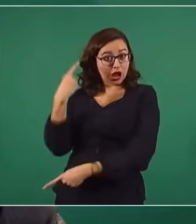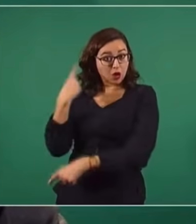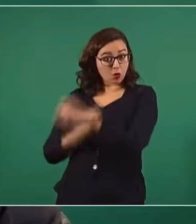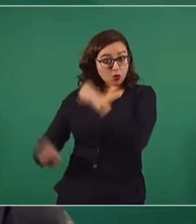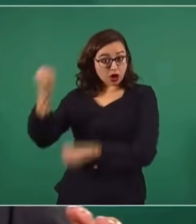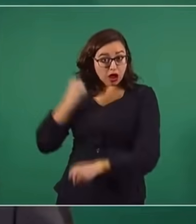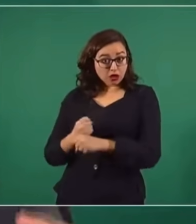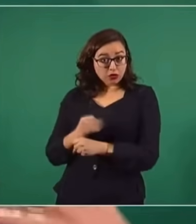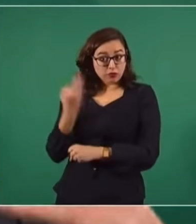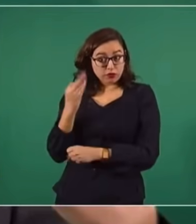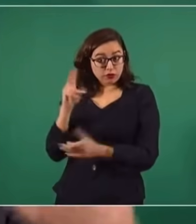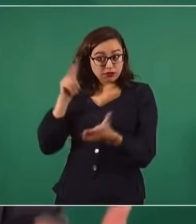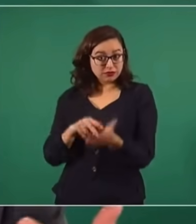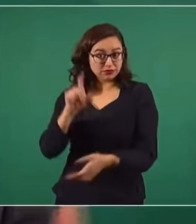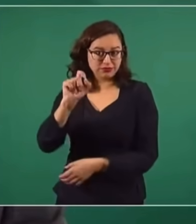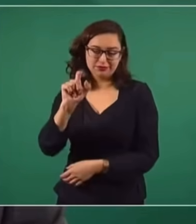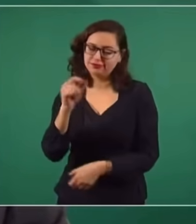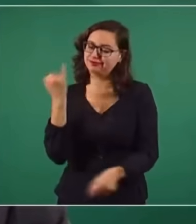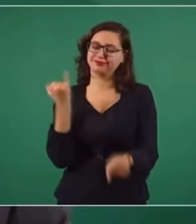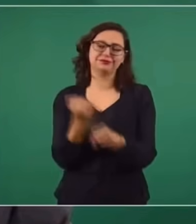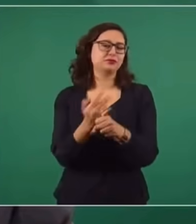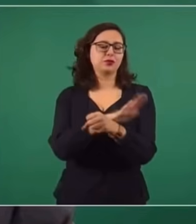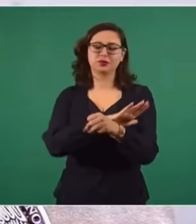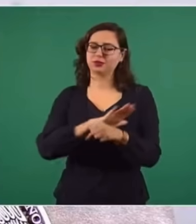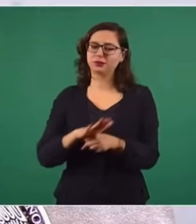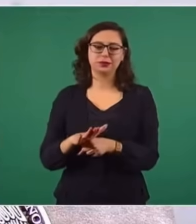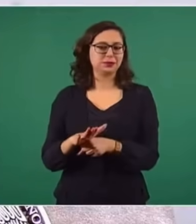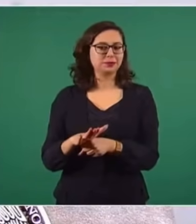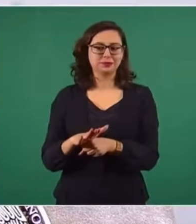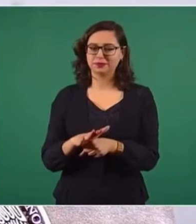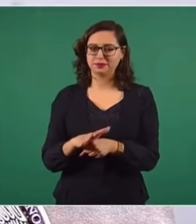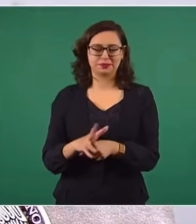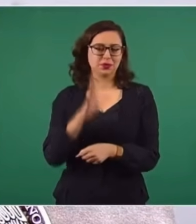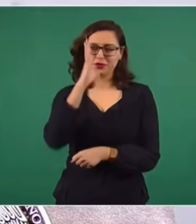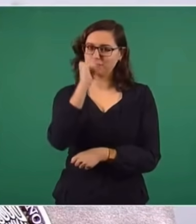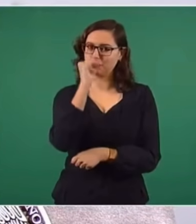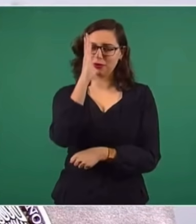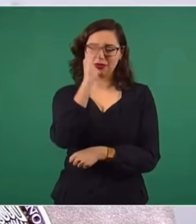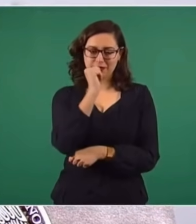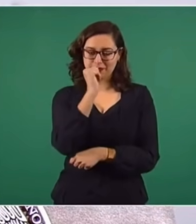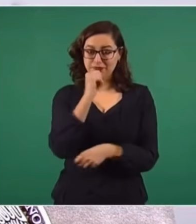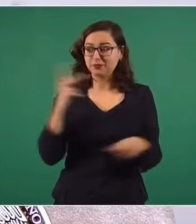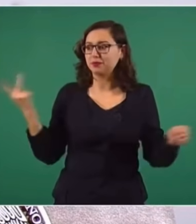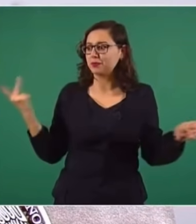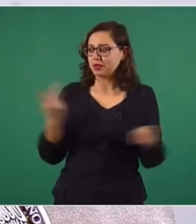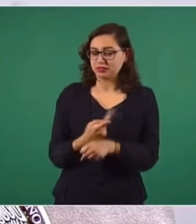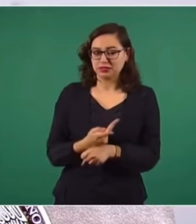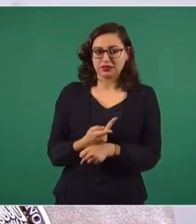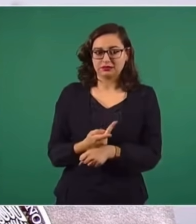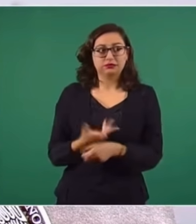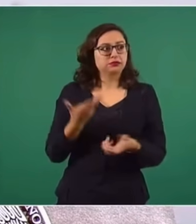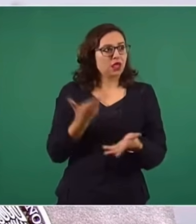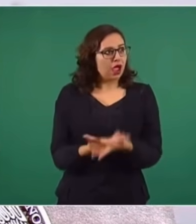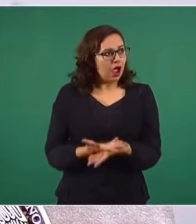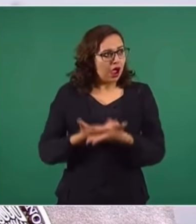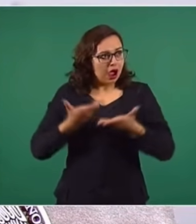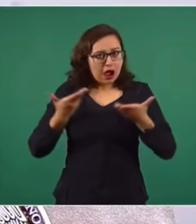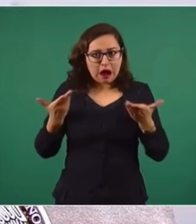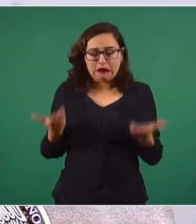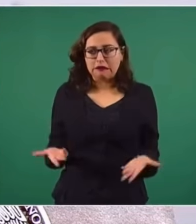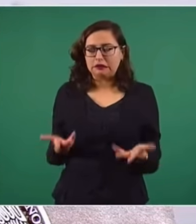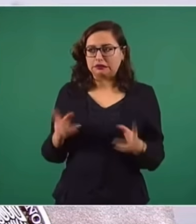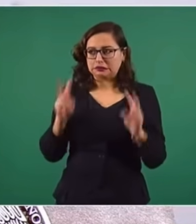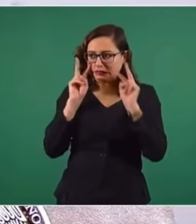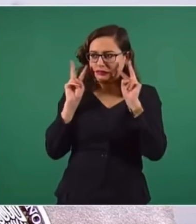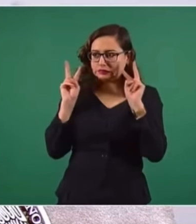2020. Tratar de forzar la situación cuando ha habido importantes efectos en la vida